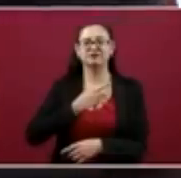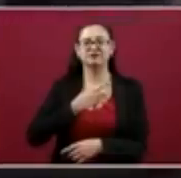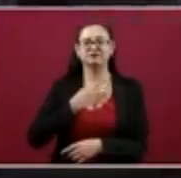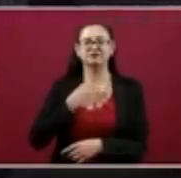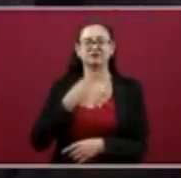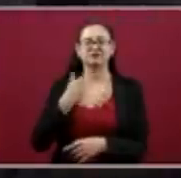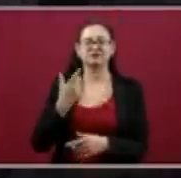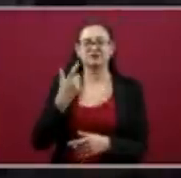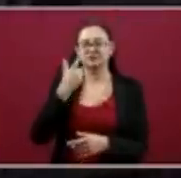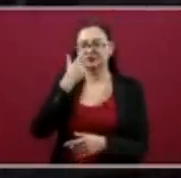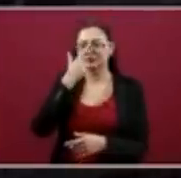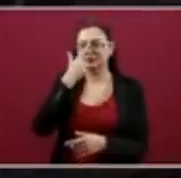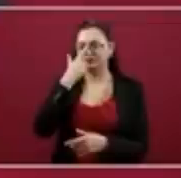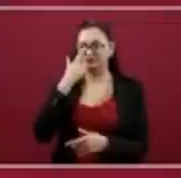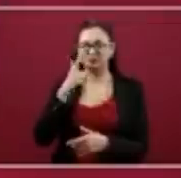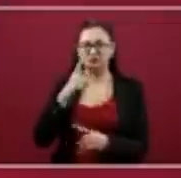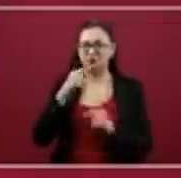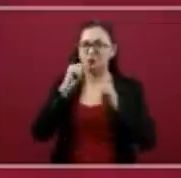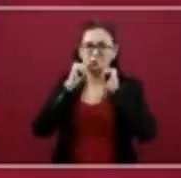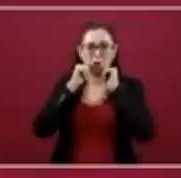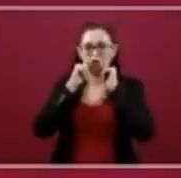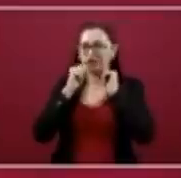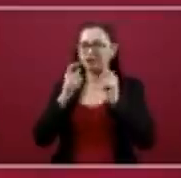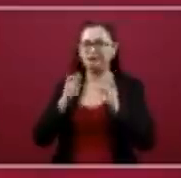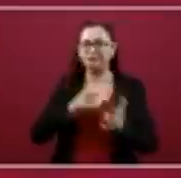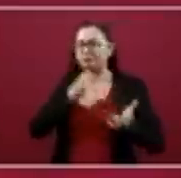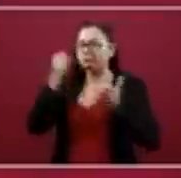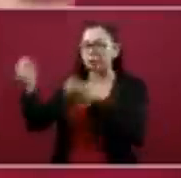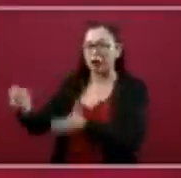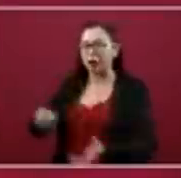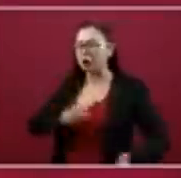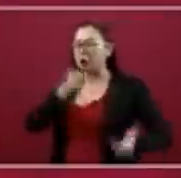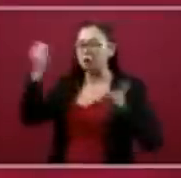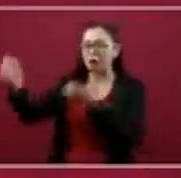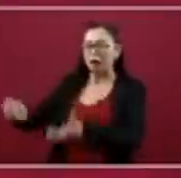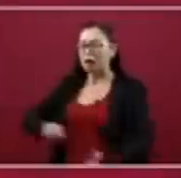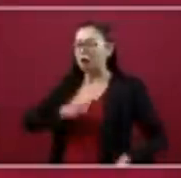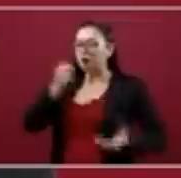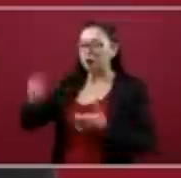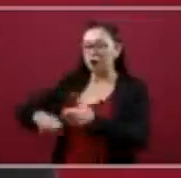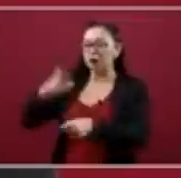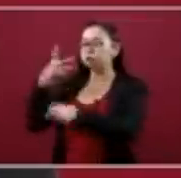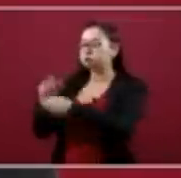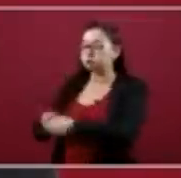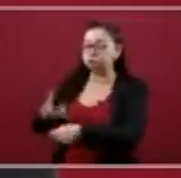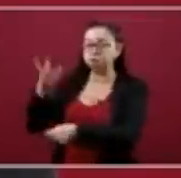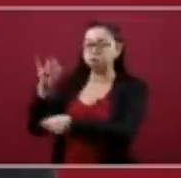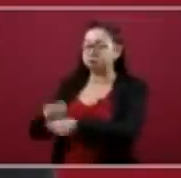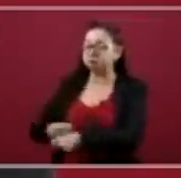aunque se le siga metiendo dinero, eso no va a funcionar,